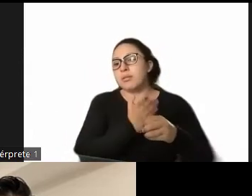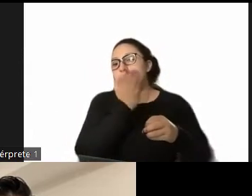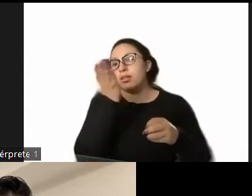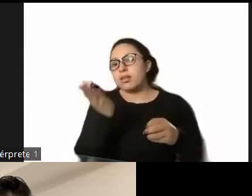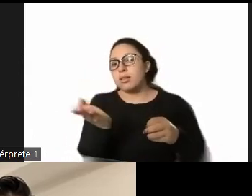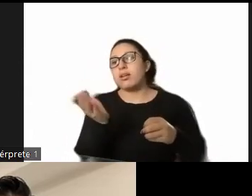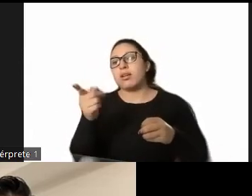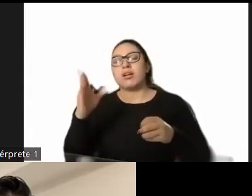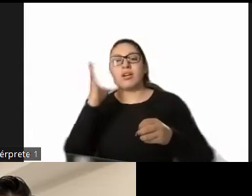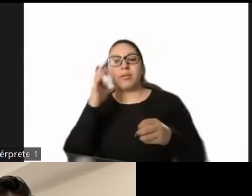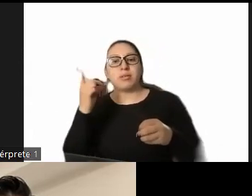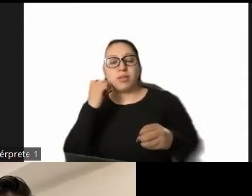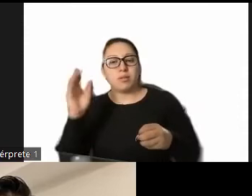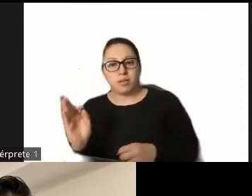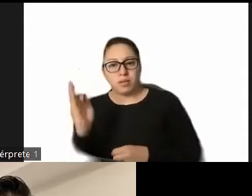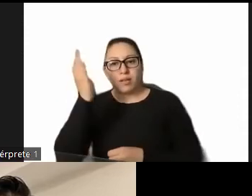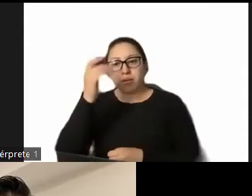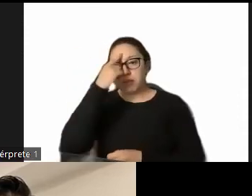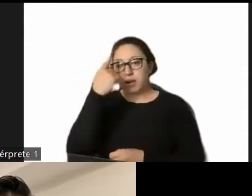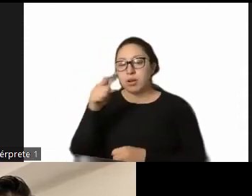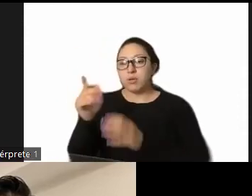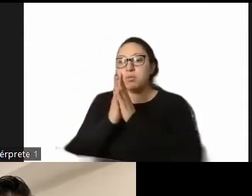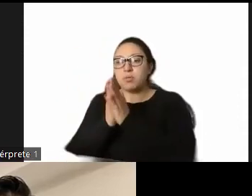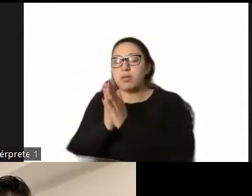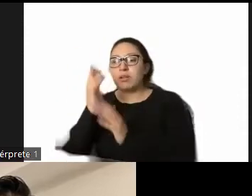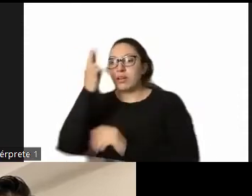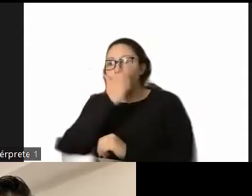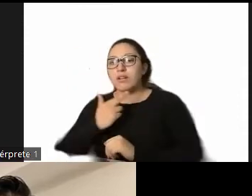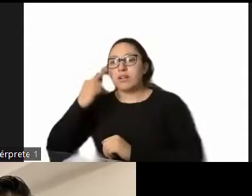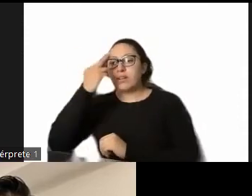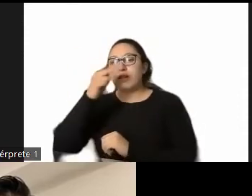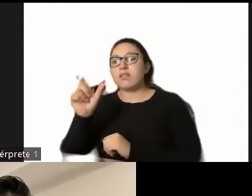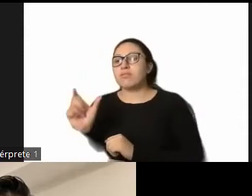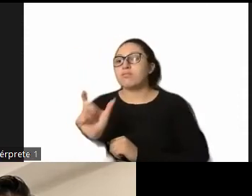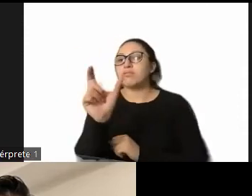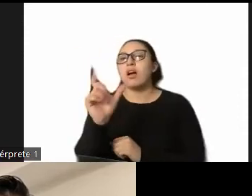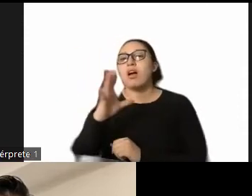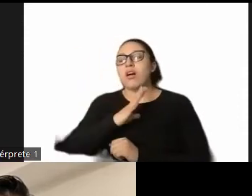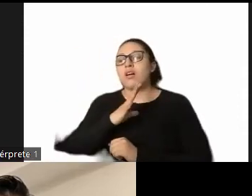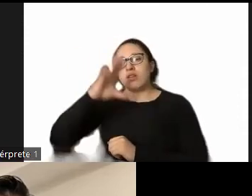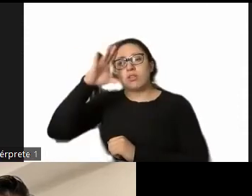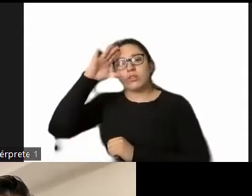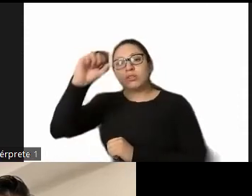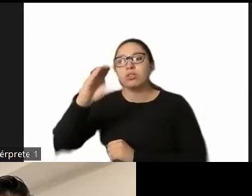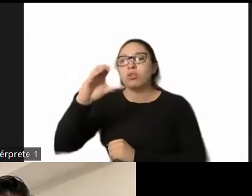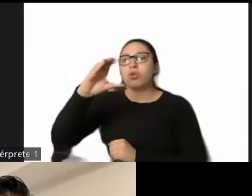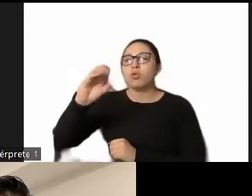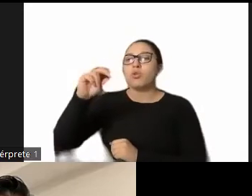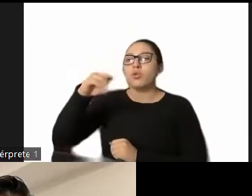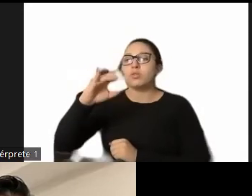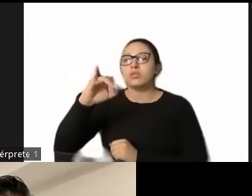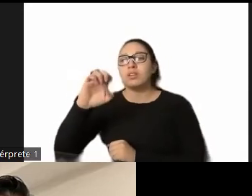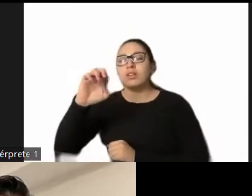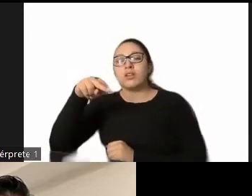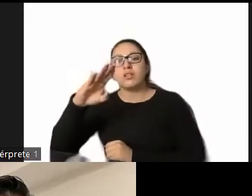Congreso de la Unión a que regule la objeción de conciencia en materia sanitaria, tomando en cuenta las razones sostenidas en